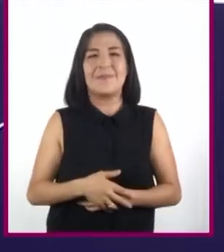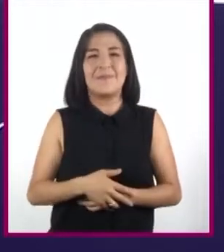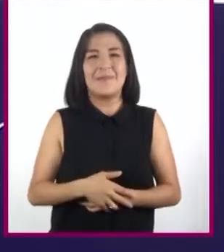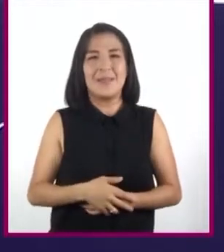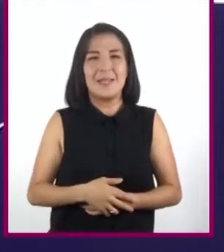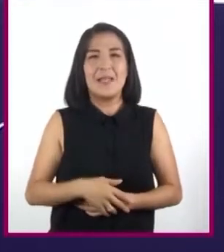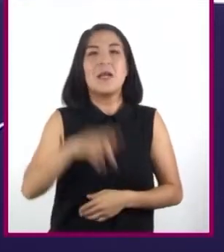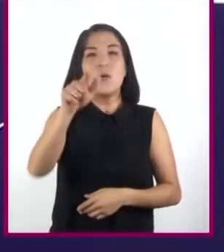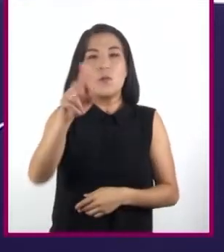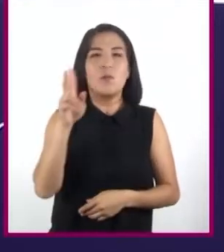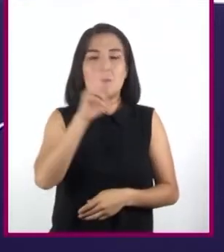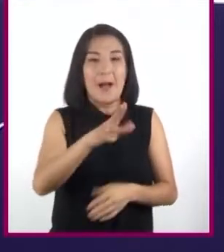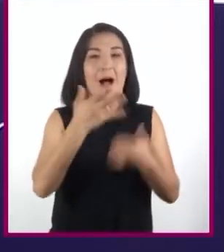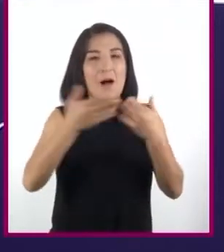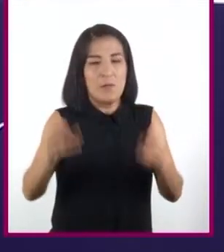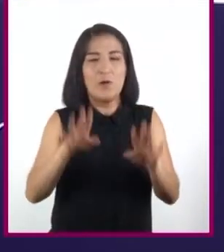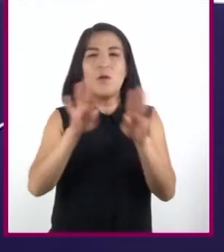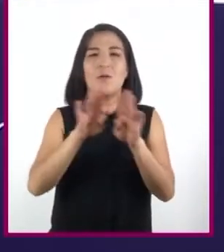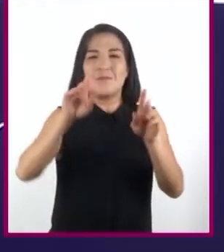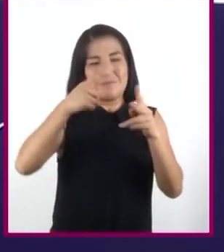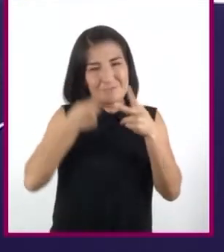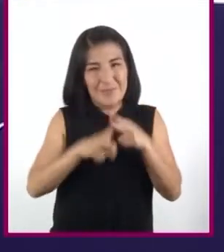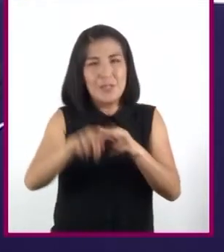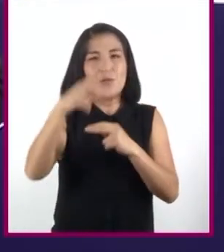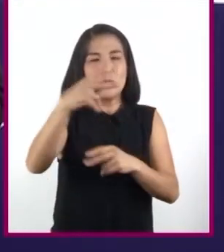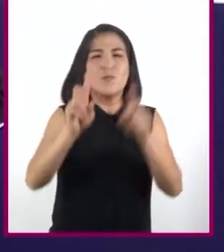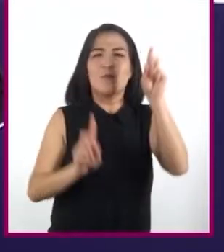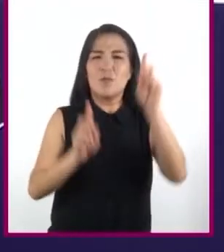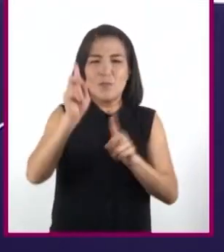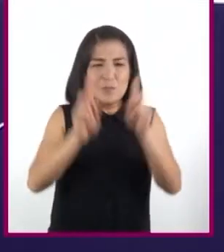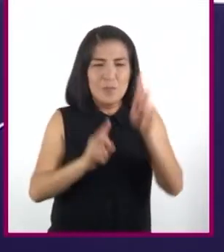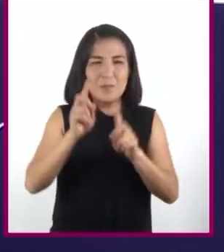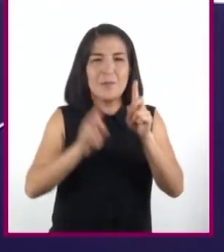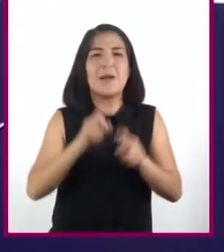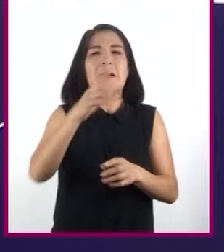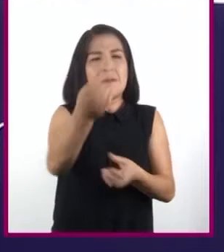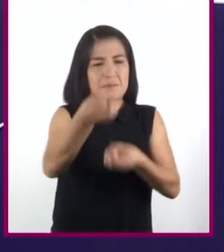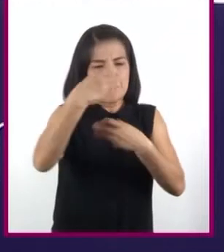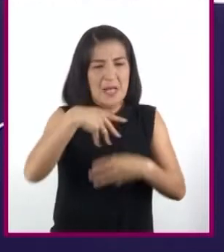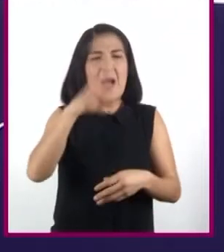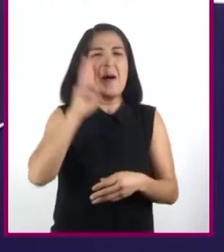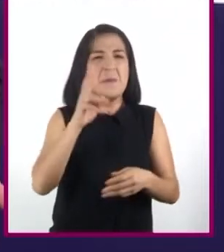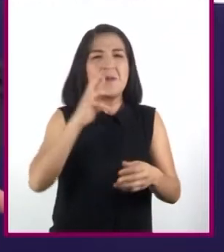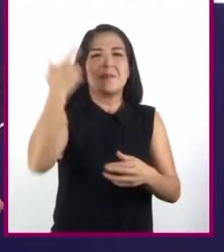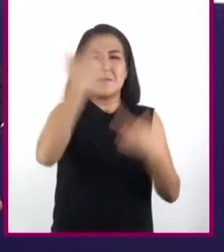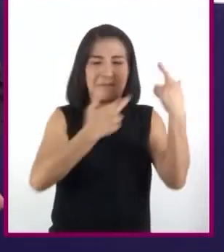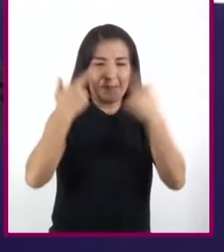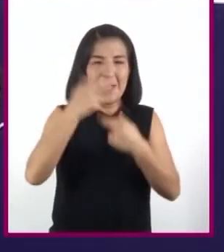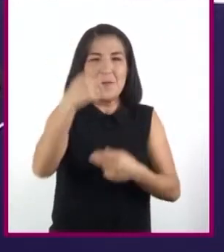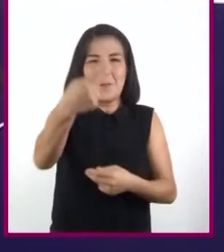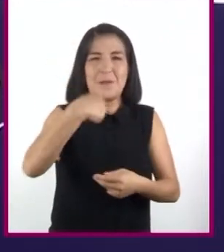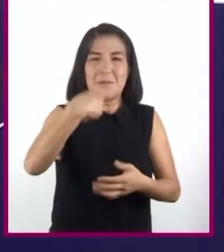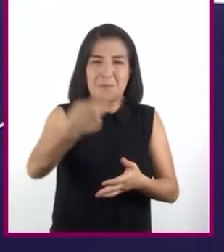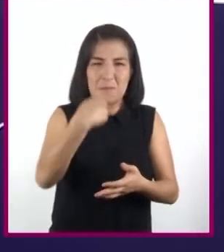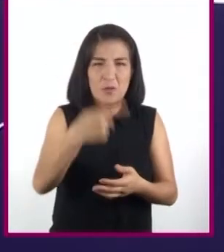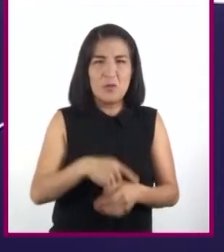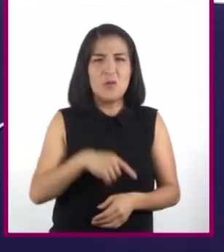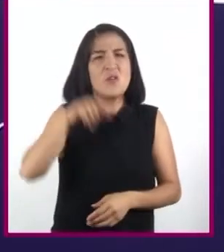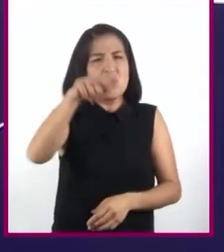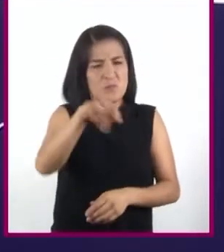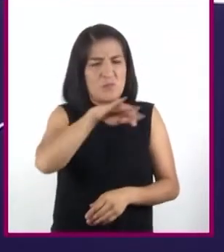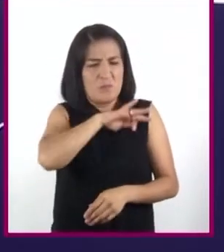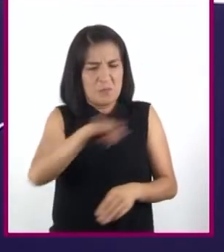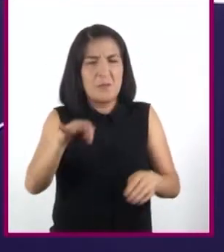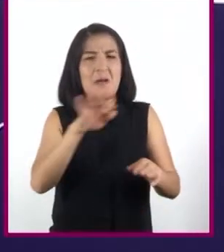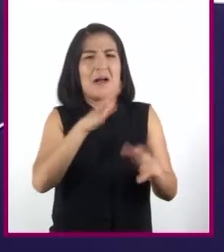Antes de continuar con el tema, me gustaría conocer tus dudas. Revisemos algunas preguntas que me han hecho. ¿Podemos comparar